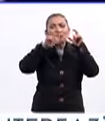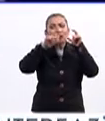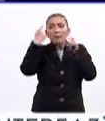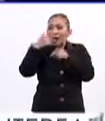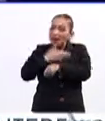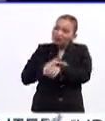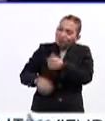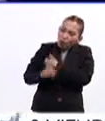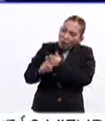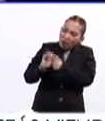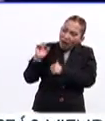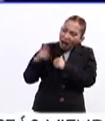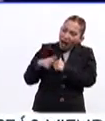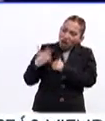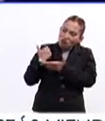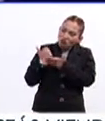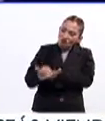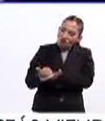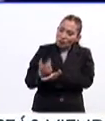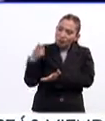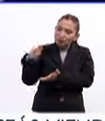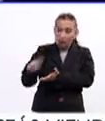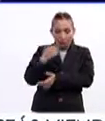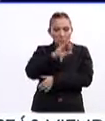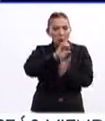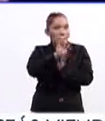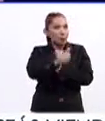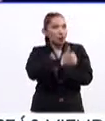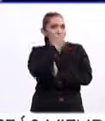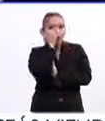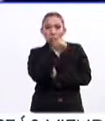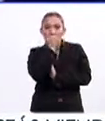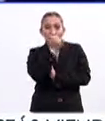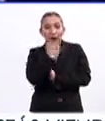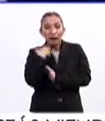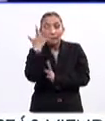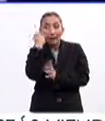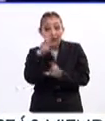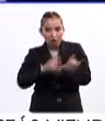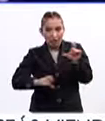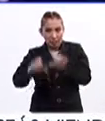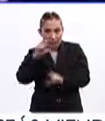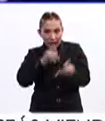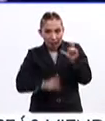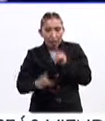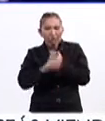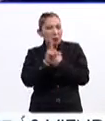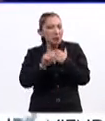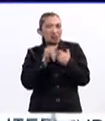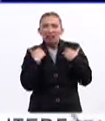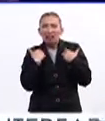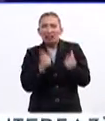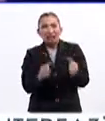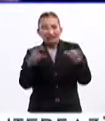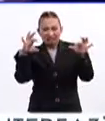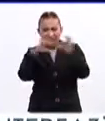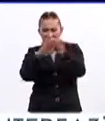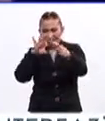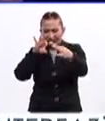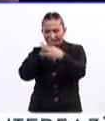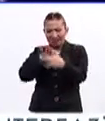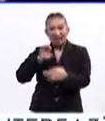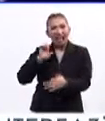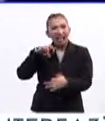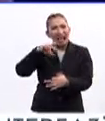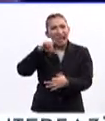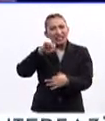resolver problemas. Tal vez algunos alumnos que están aprendiendo química, tienen problemas para entender los enlaces y la manera